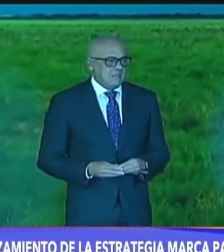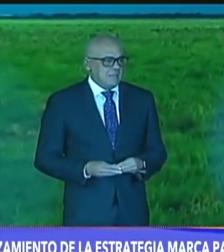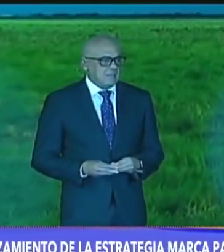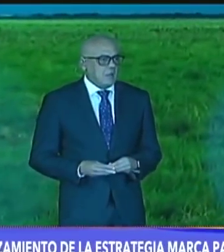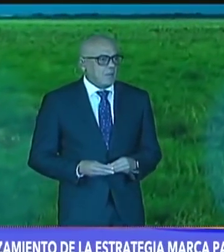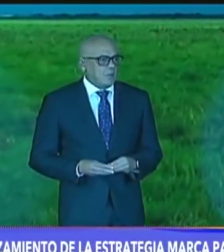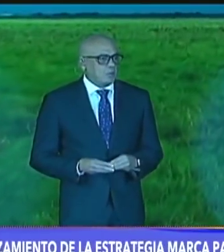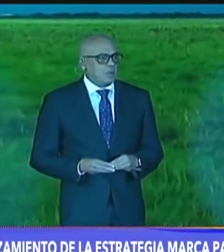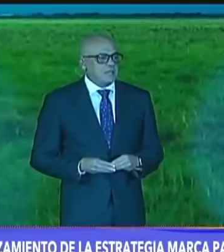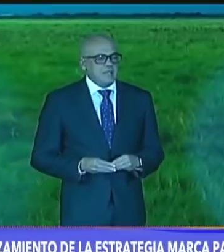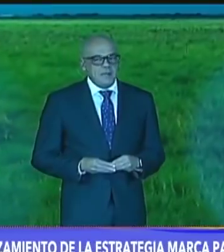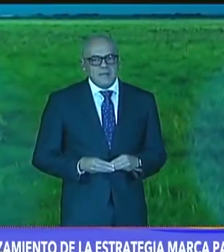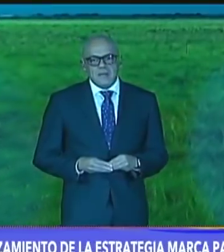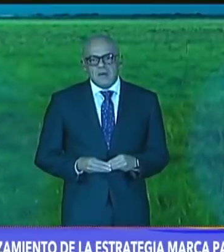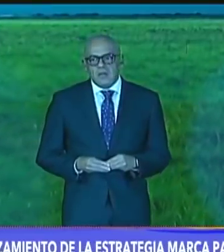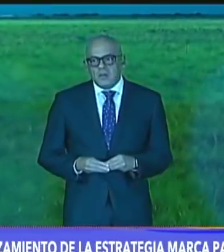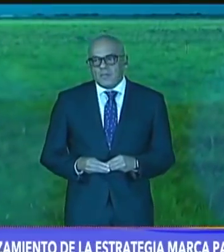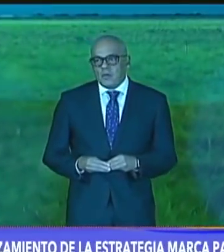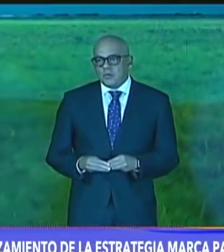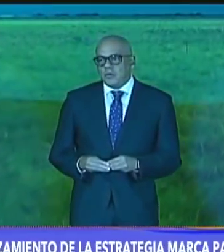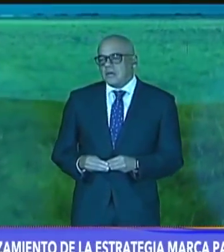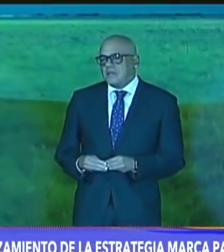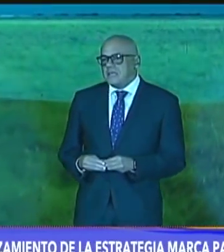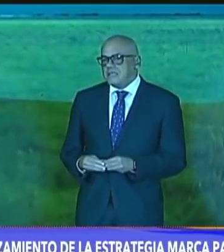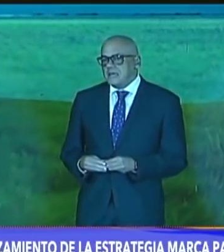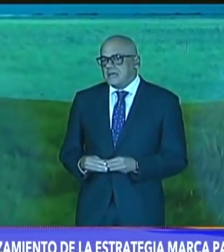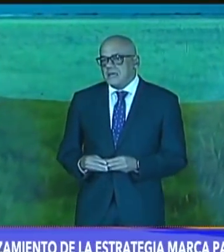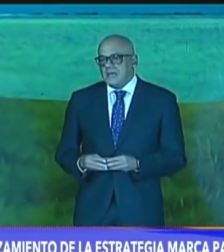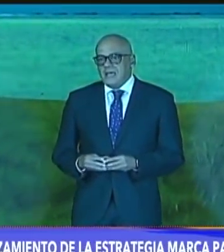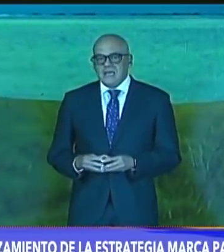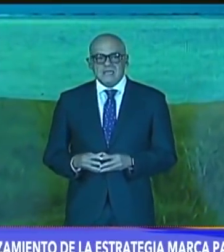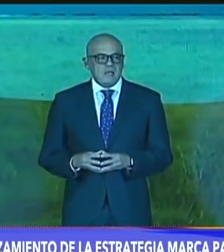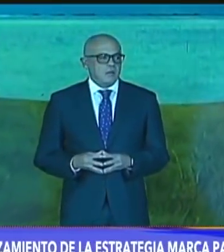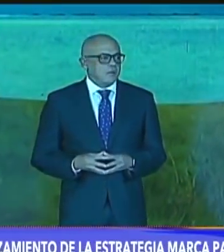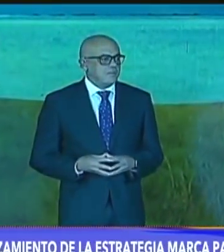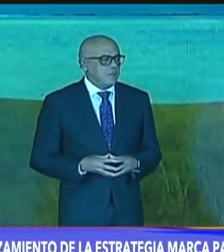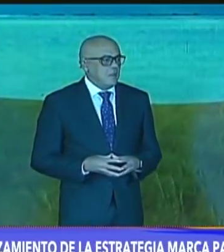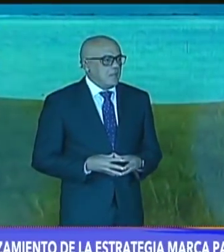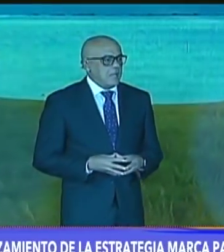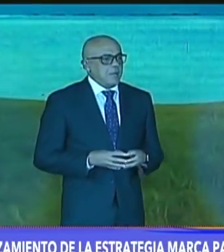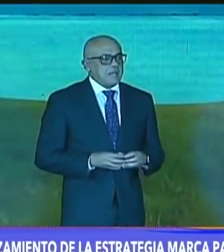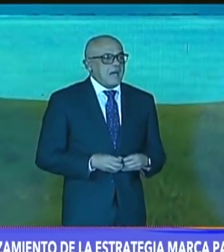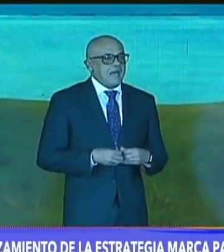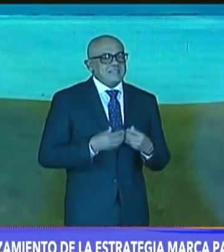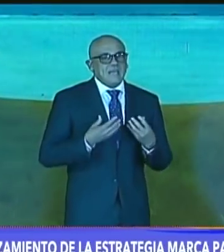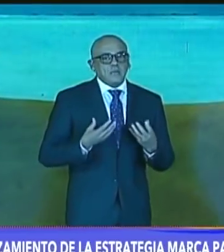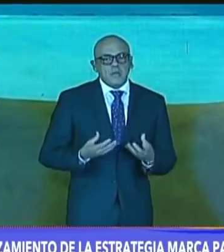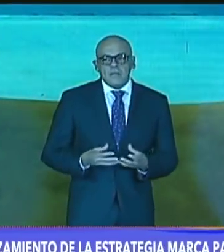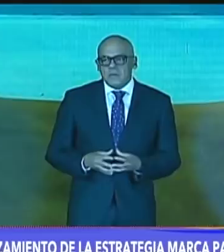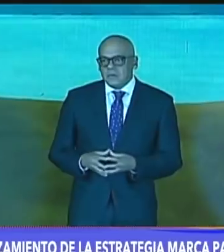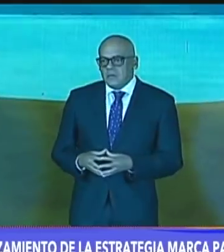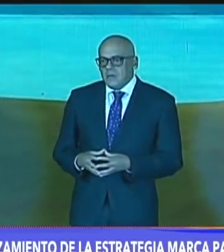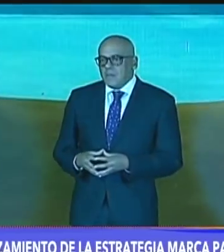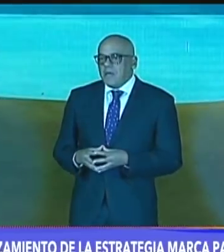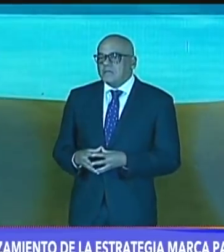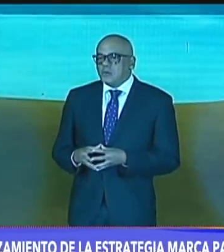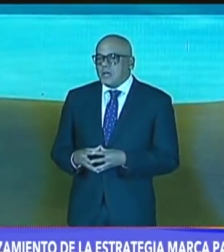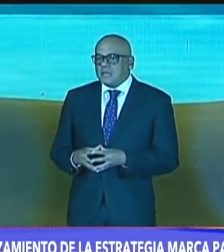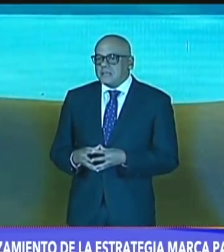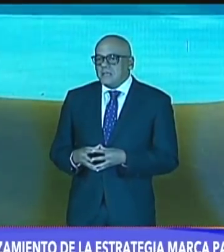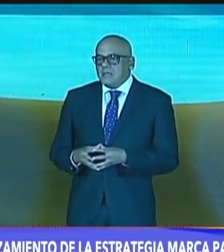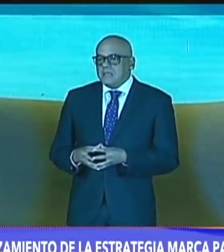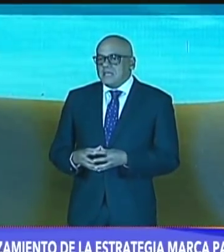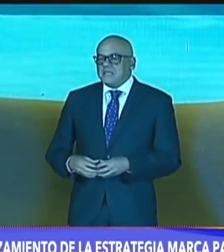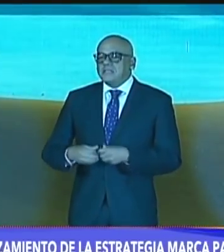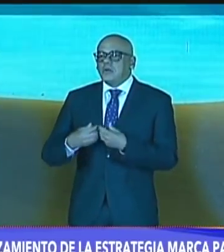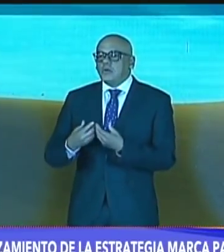calidad de los productos que exhiben o de los productos que comercializan en el exterior. Que nuestras agencias de turismo puedan